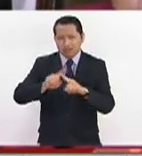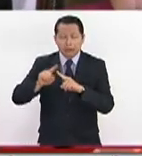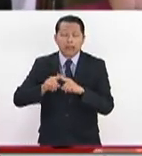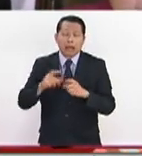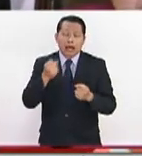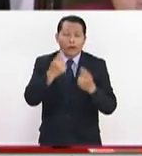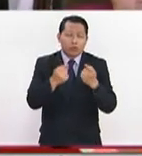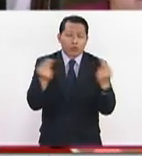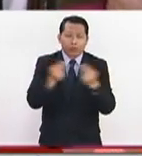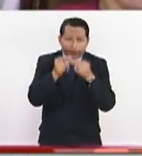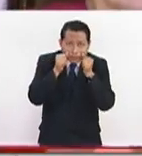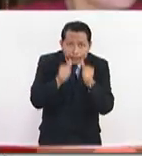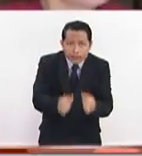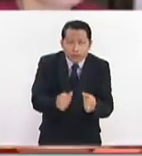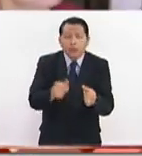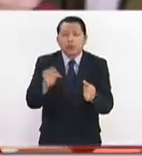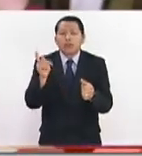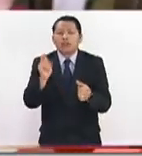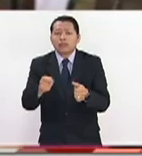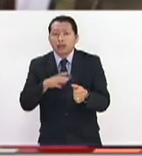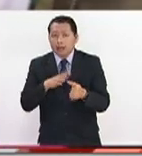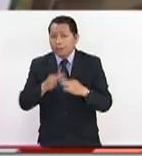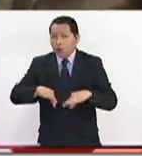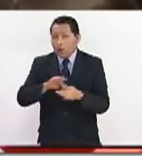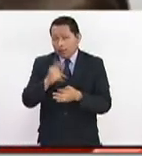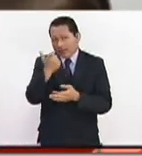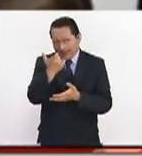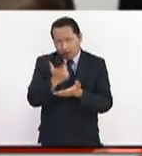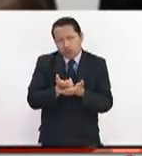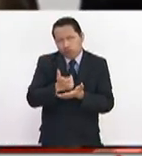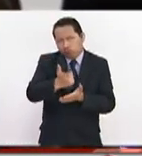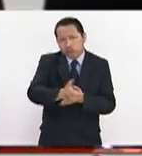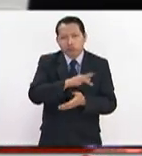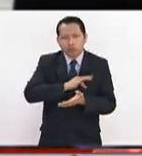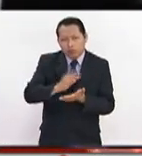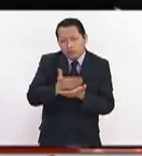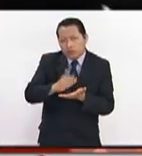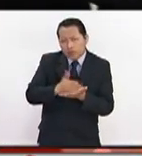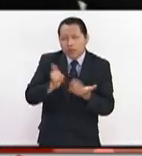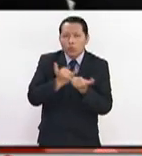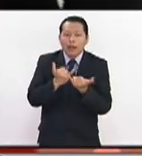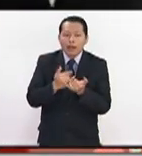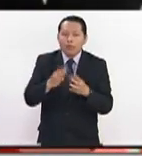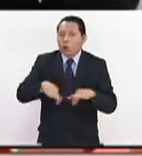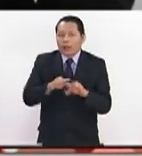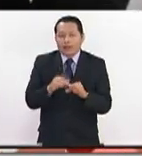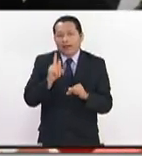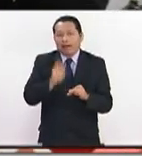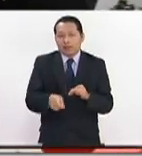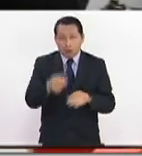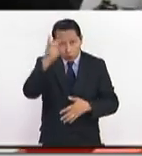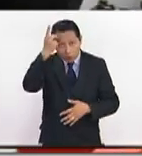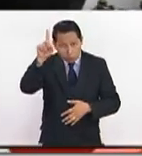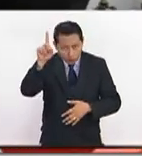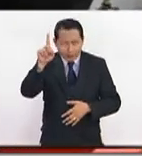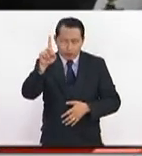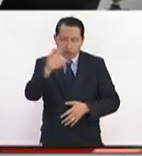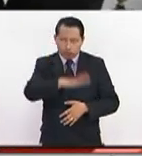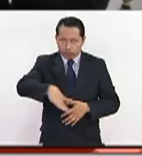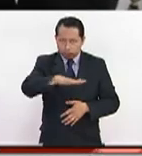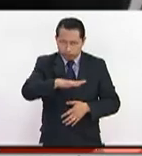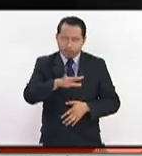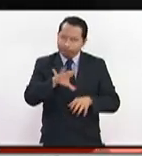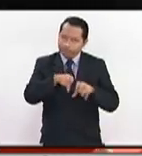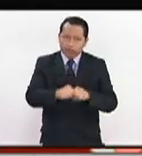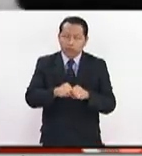pronta, garantizarles el financiamiento y sobre todo la certeza y seguridad jurídica de la propiedad en términos del artículo 27 constitucional,